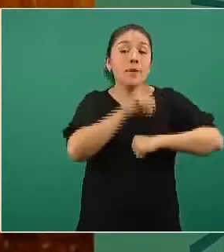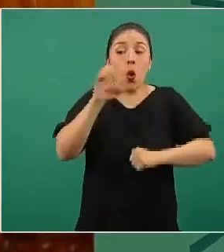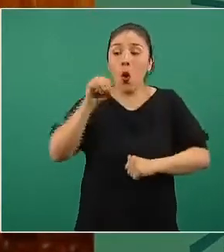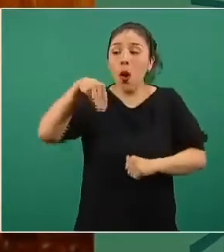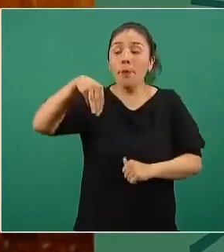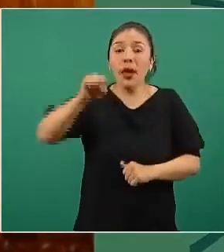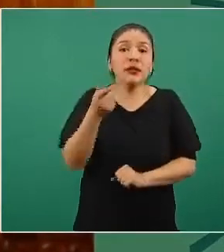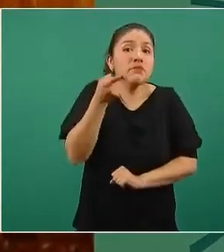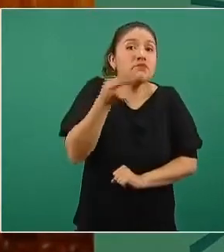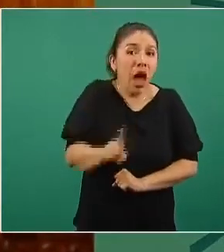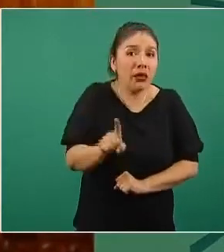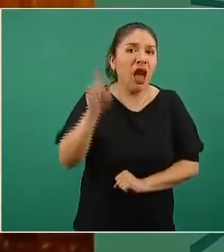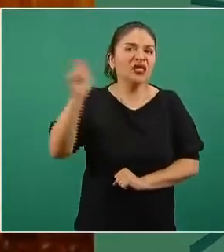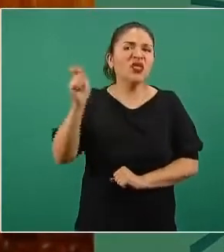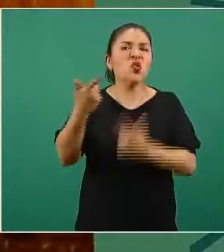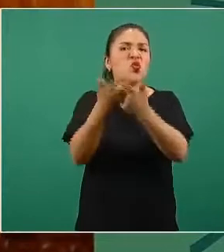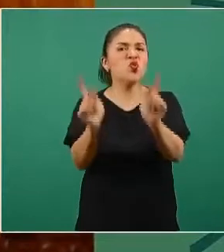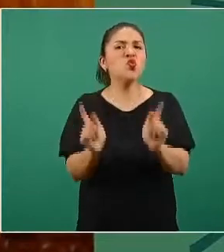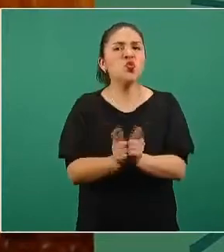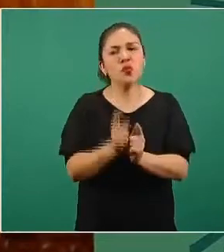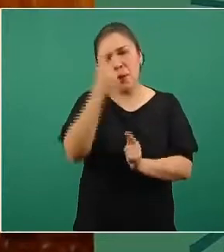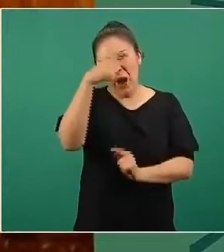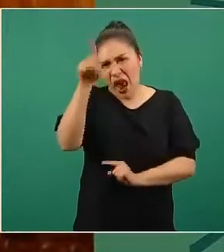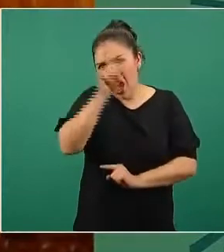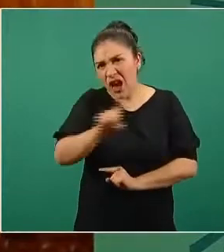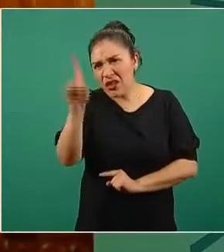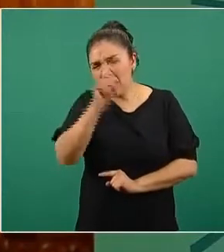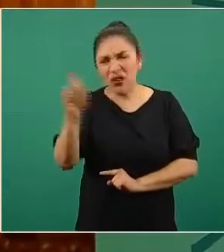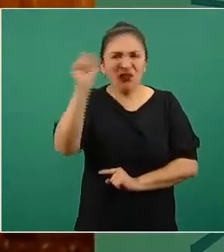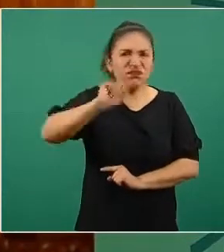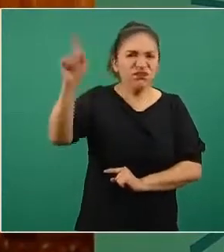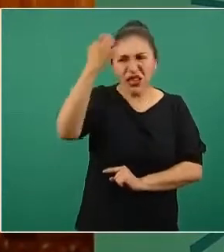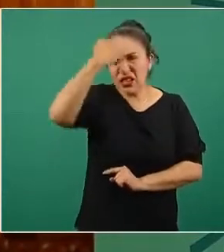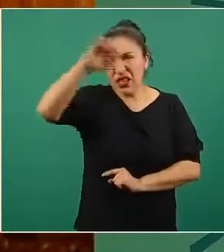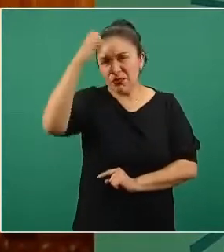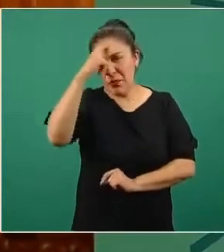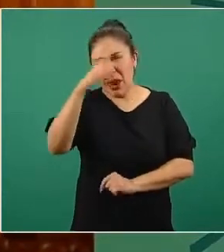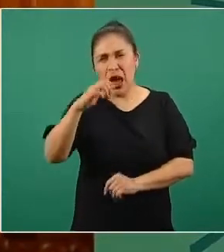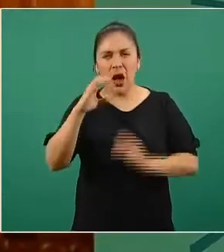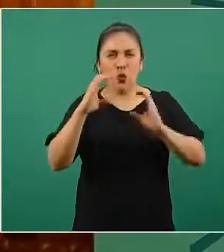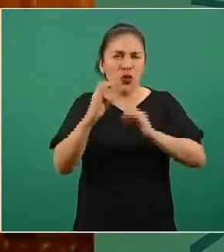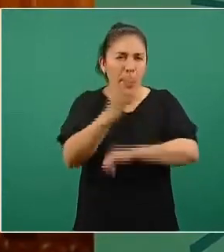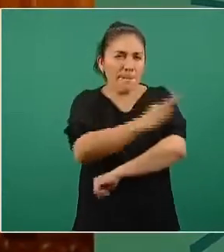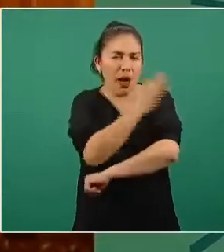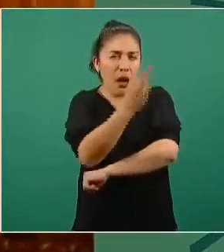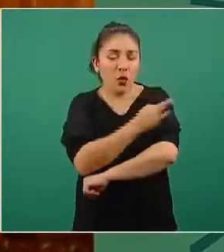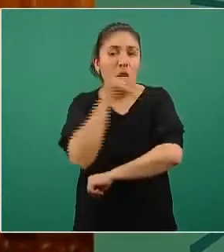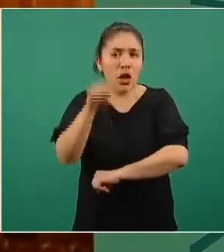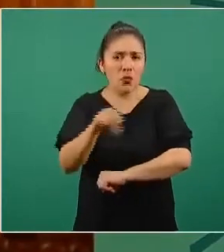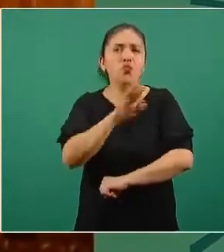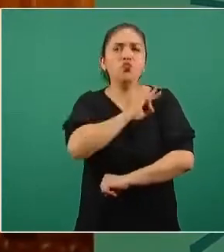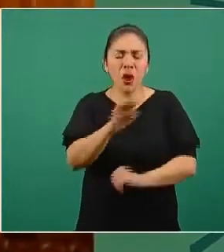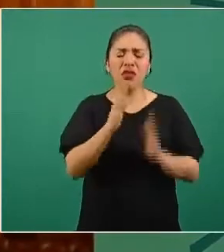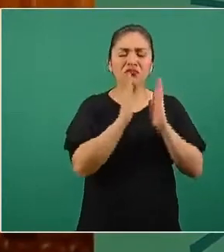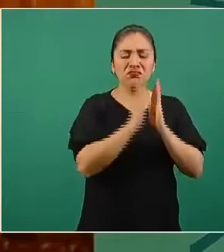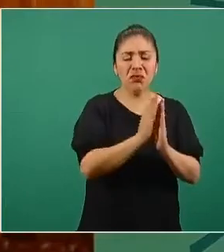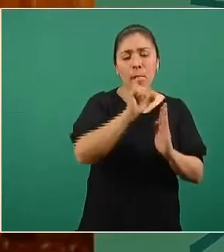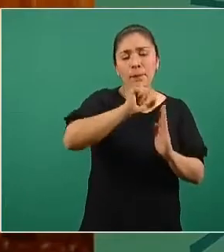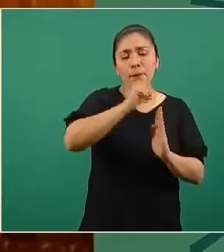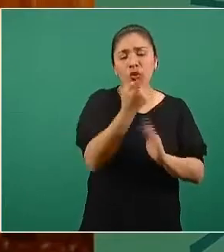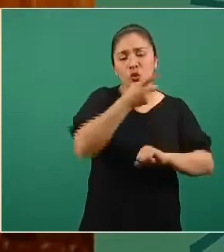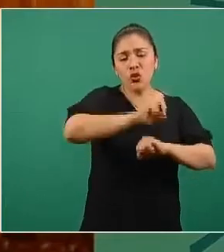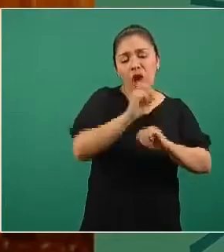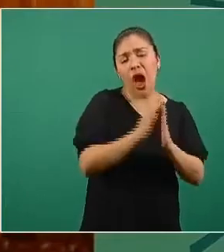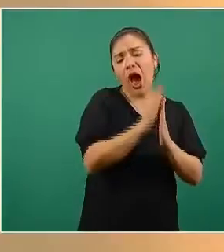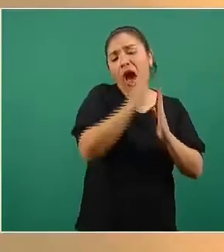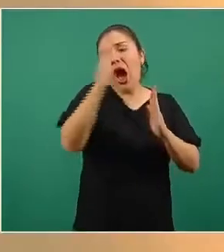Salud, el grupo asesor de expertos en inmunización, incrementó de 21 y hasta